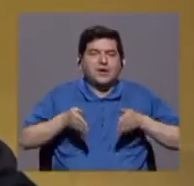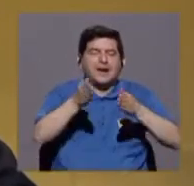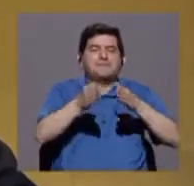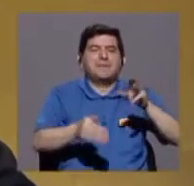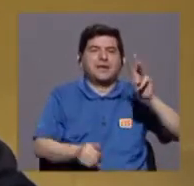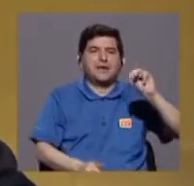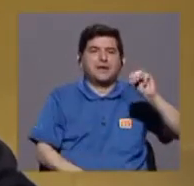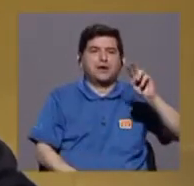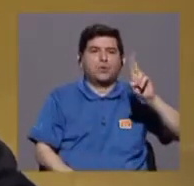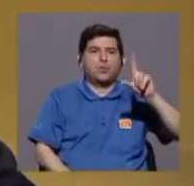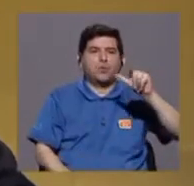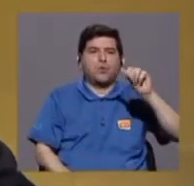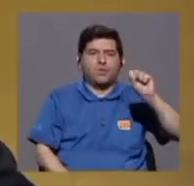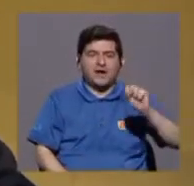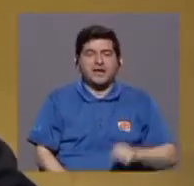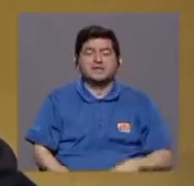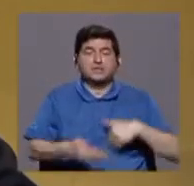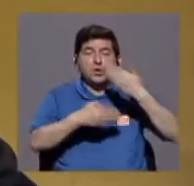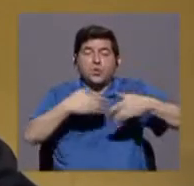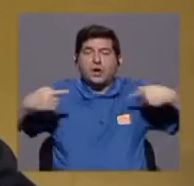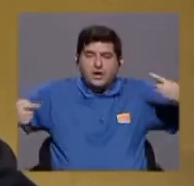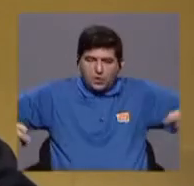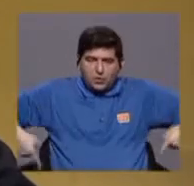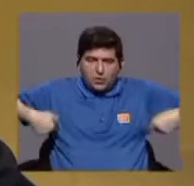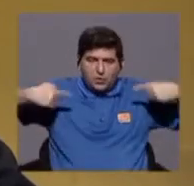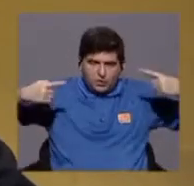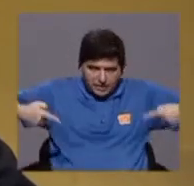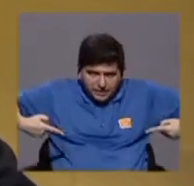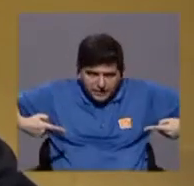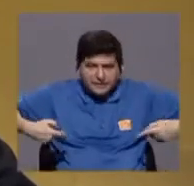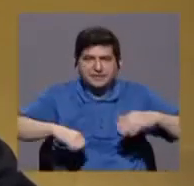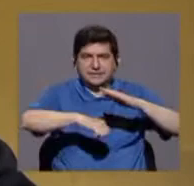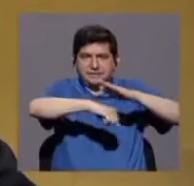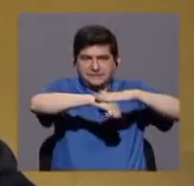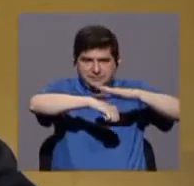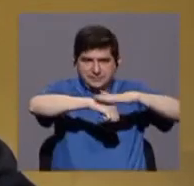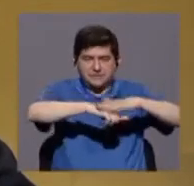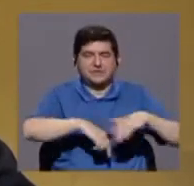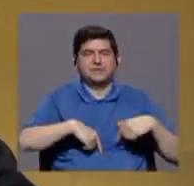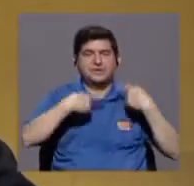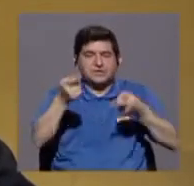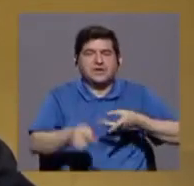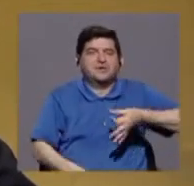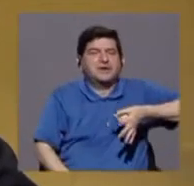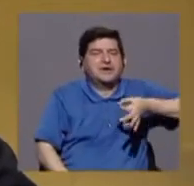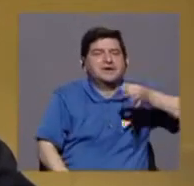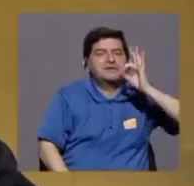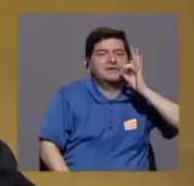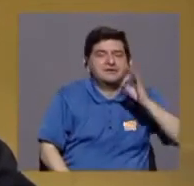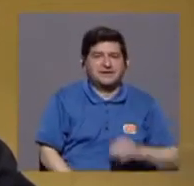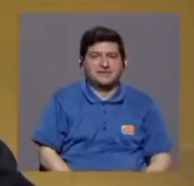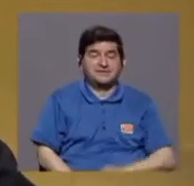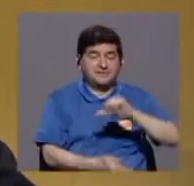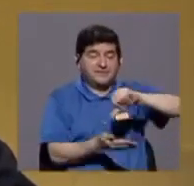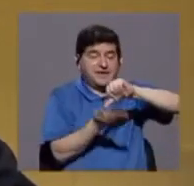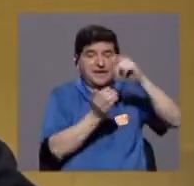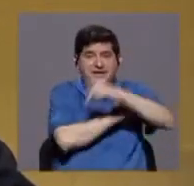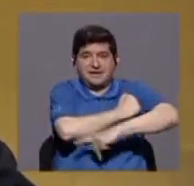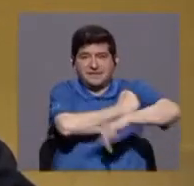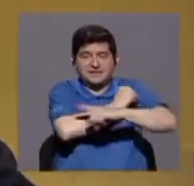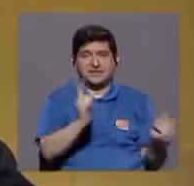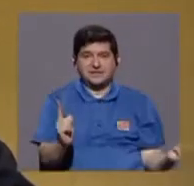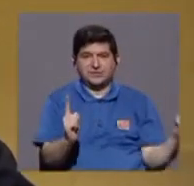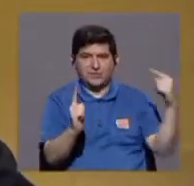se convirtió en camino de carretas que llevó café desde ese centro del país